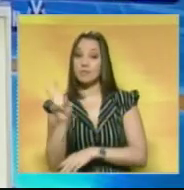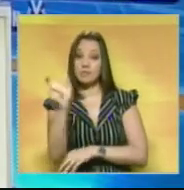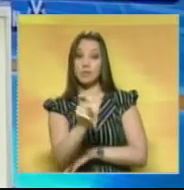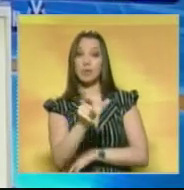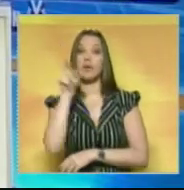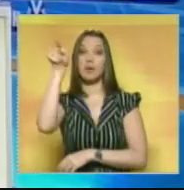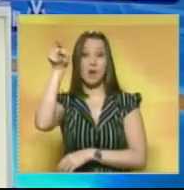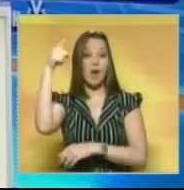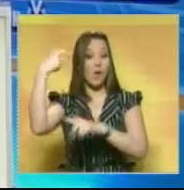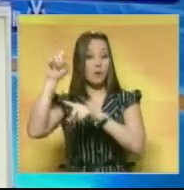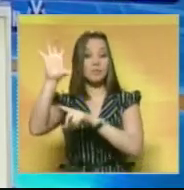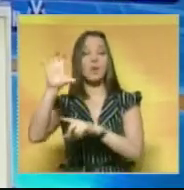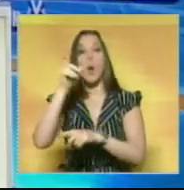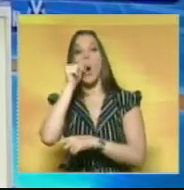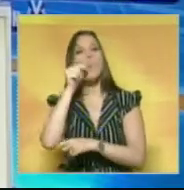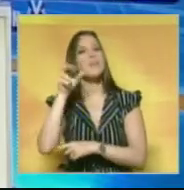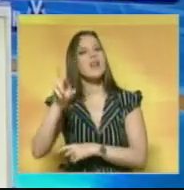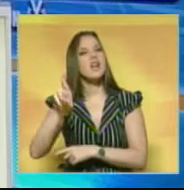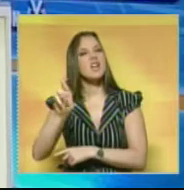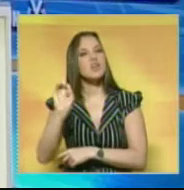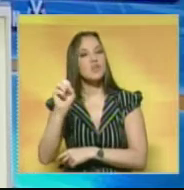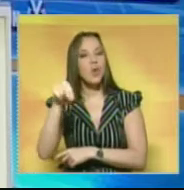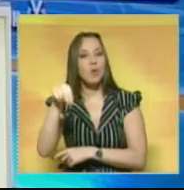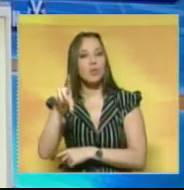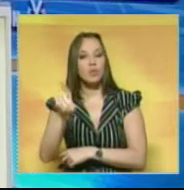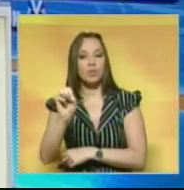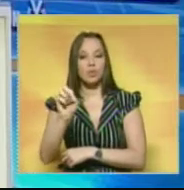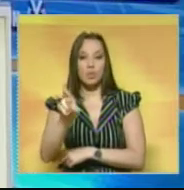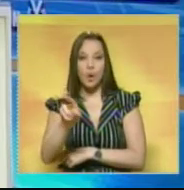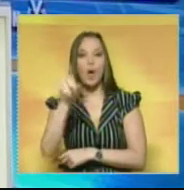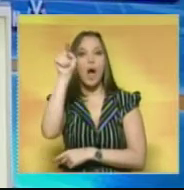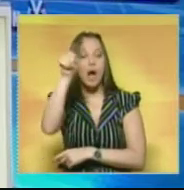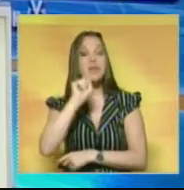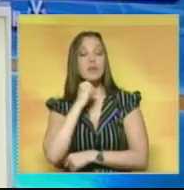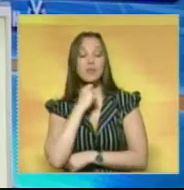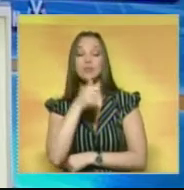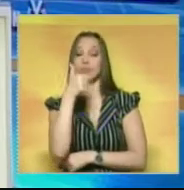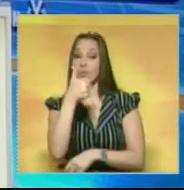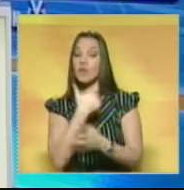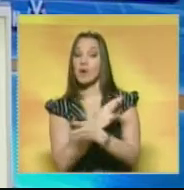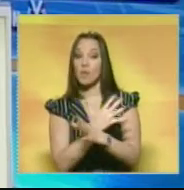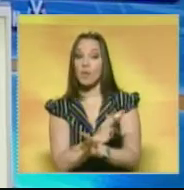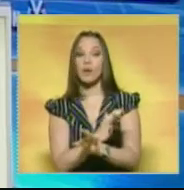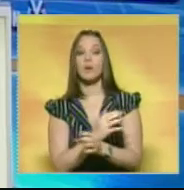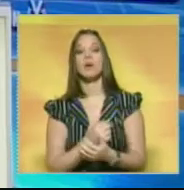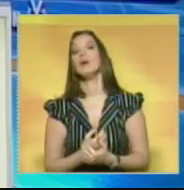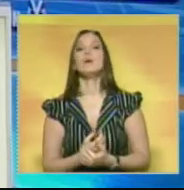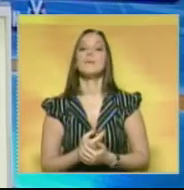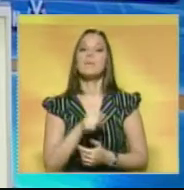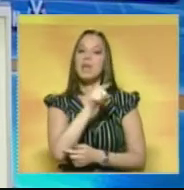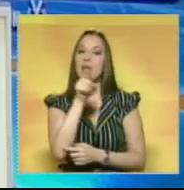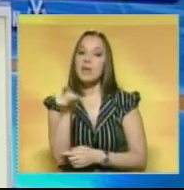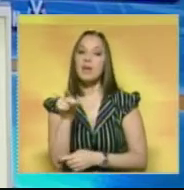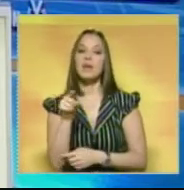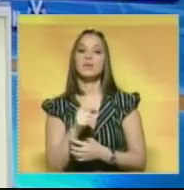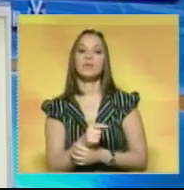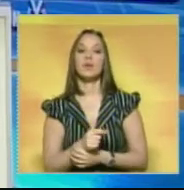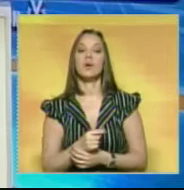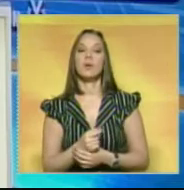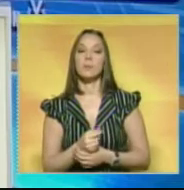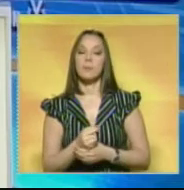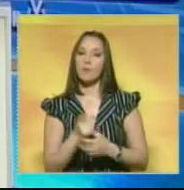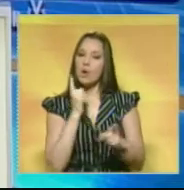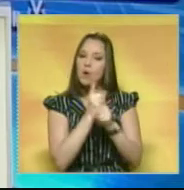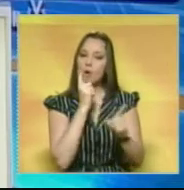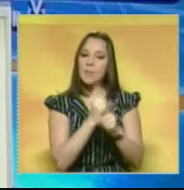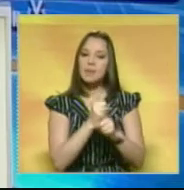en el exterior. José Salomón Rondón mantuvo su buen momento en Rusia, mientras que Roberto Rosales y Juan Pablo Añor fueron titulares en el empate del Málaga frente al